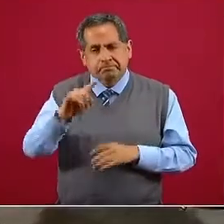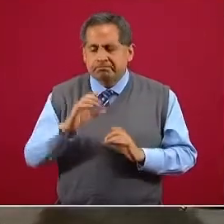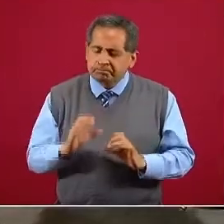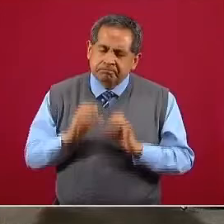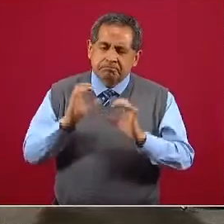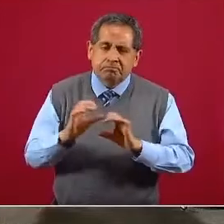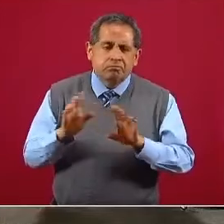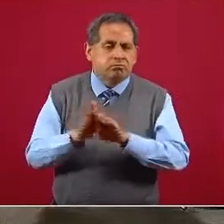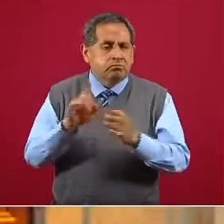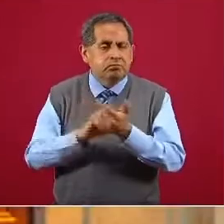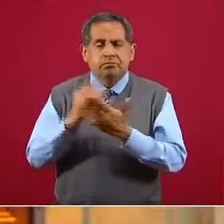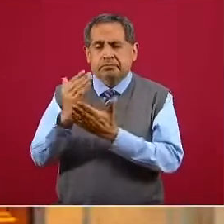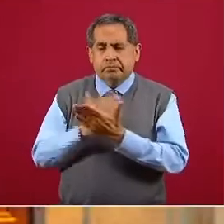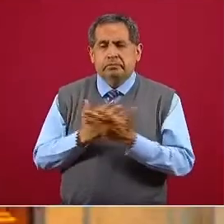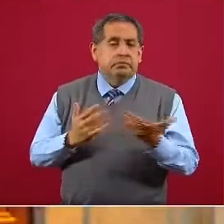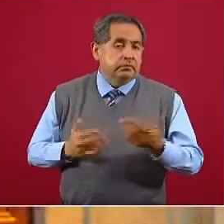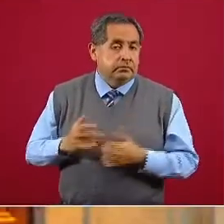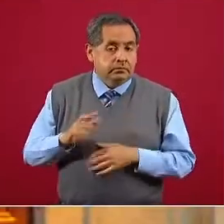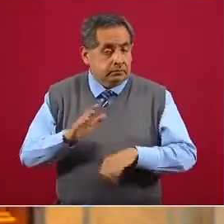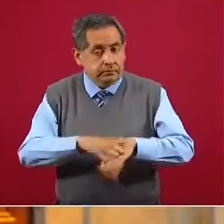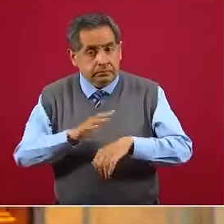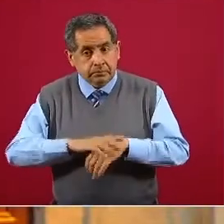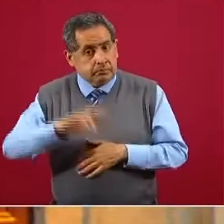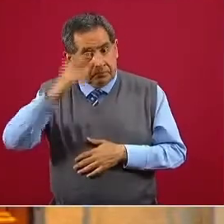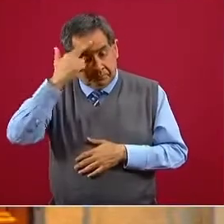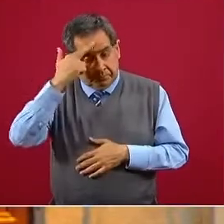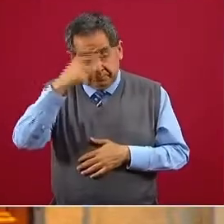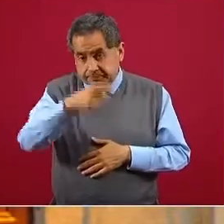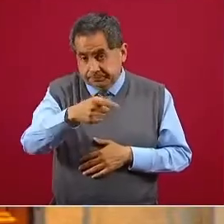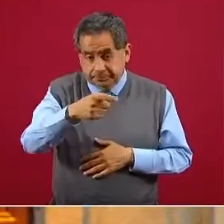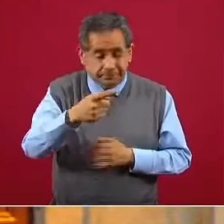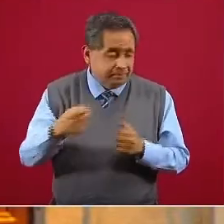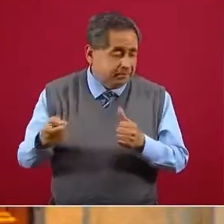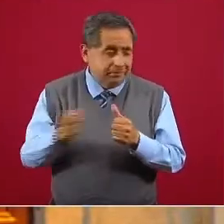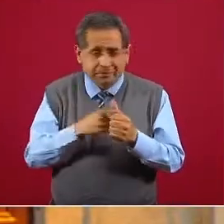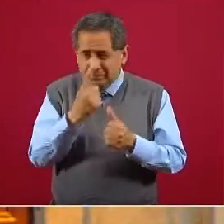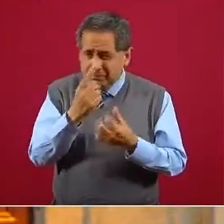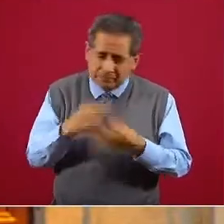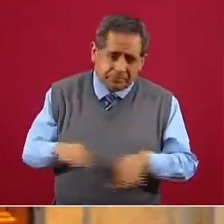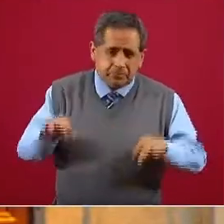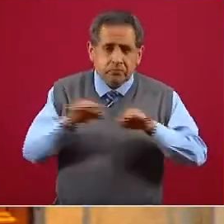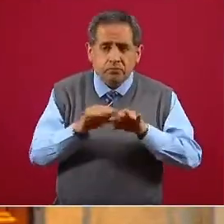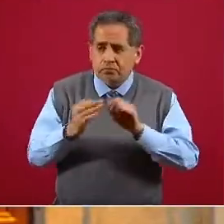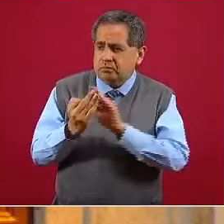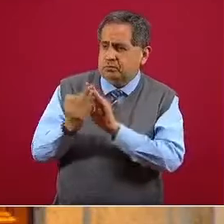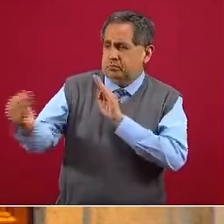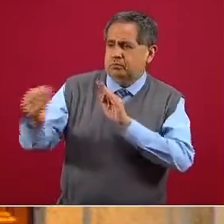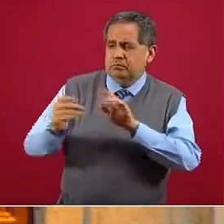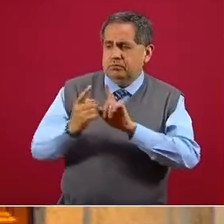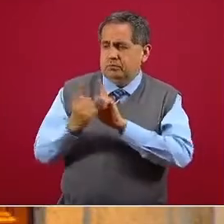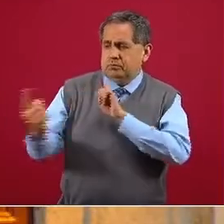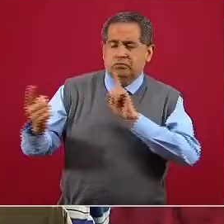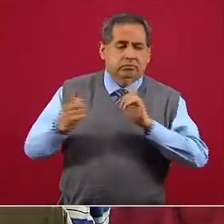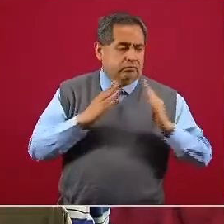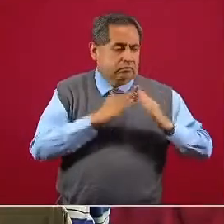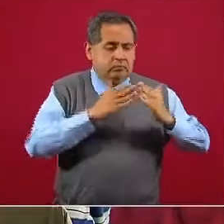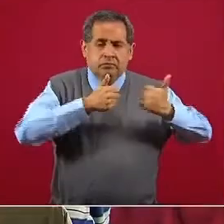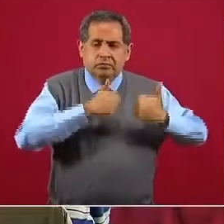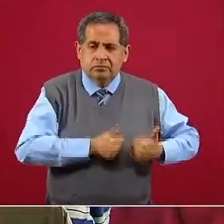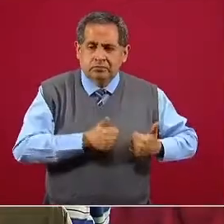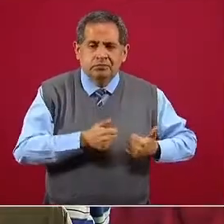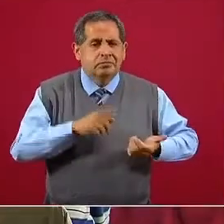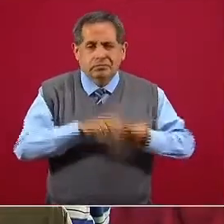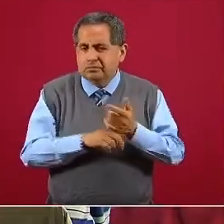controlar la transmisión, recordando que siempre lo principal y lo que hay que hacer es el distanciamiento social,